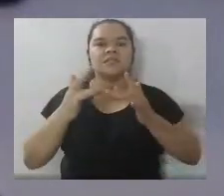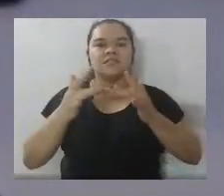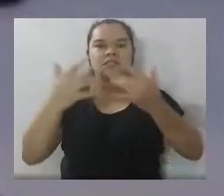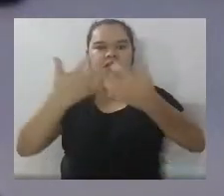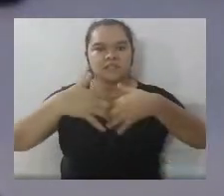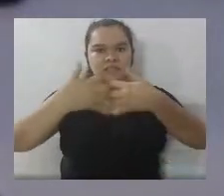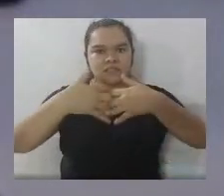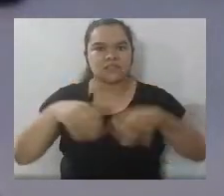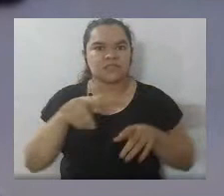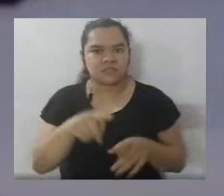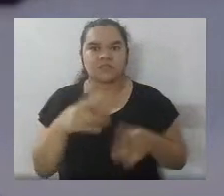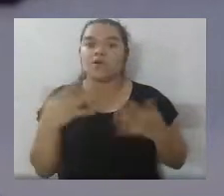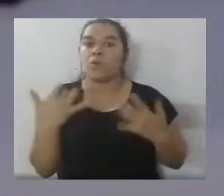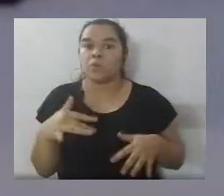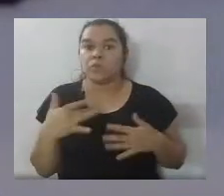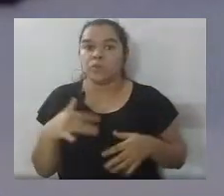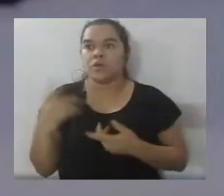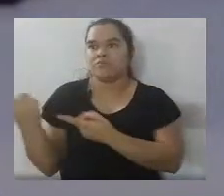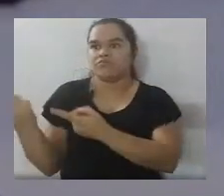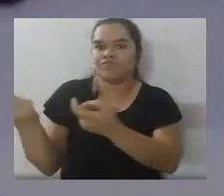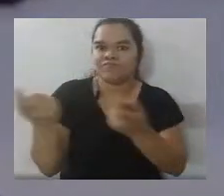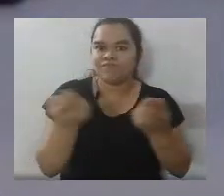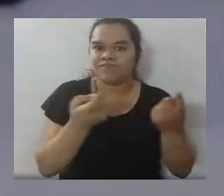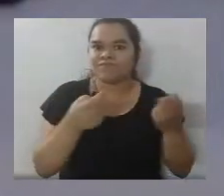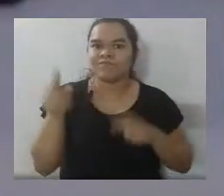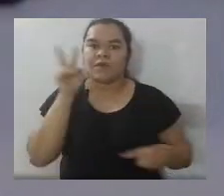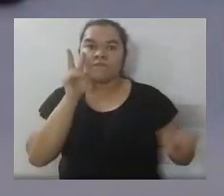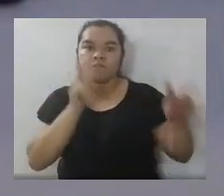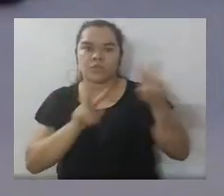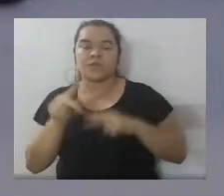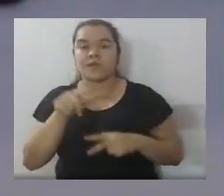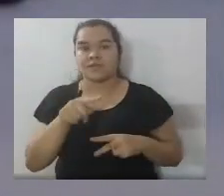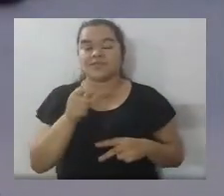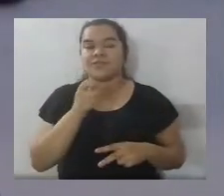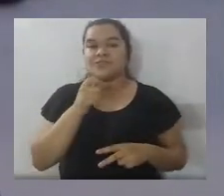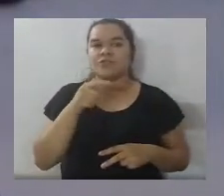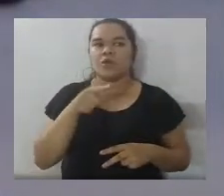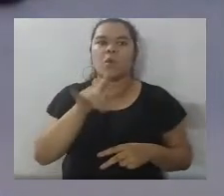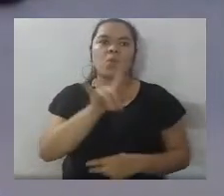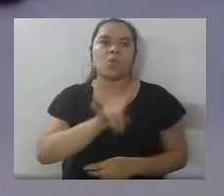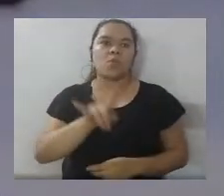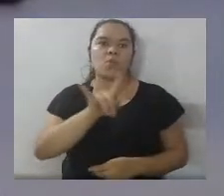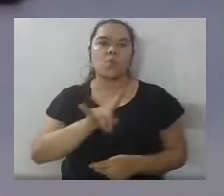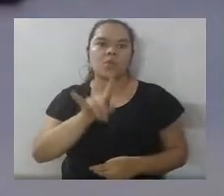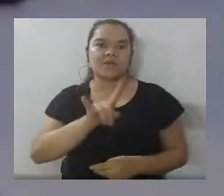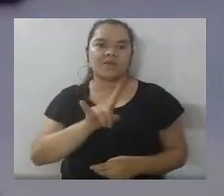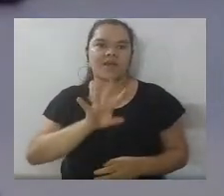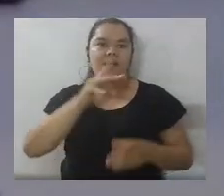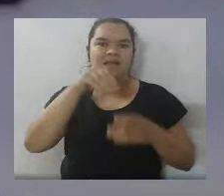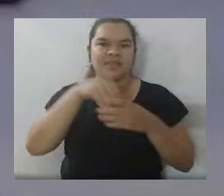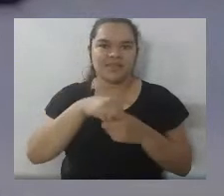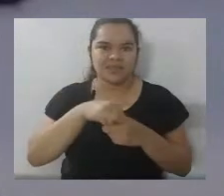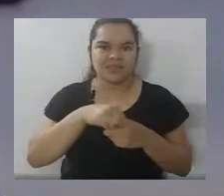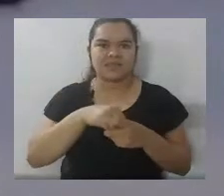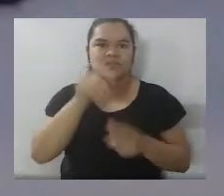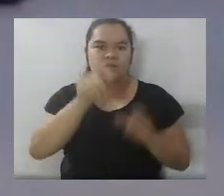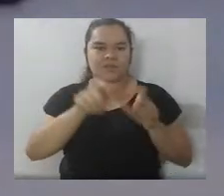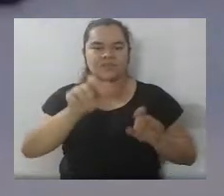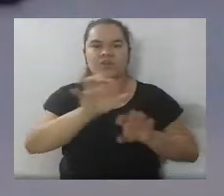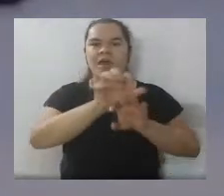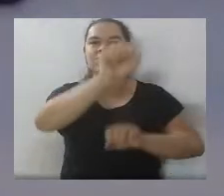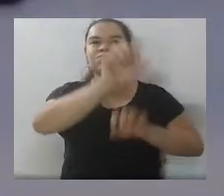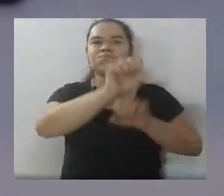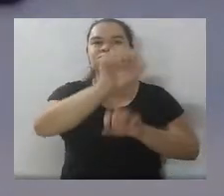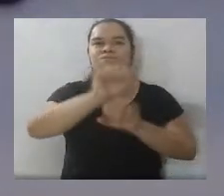Realmente marca una brecha entre lo que las universidades podemos producir como graduados, o sea,